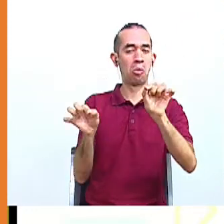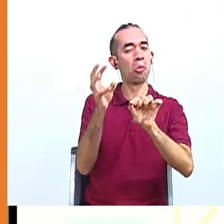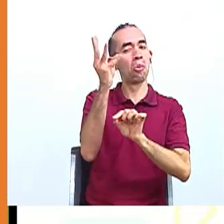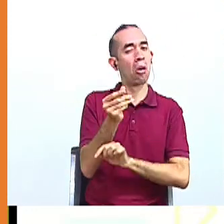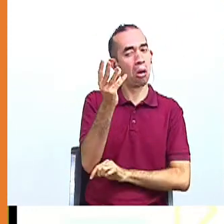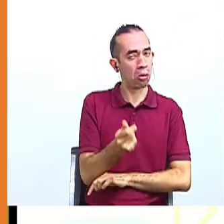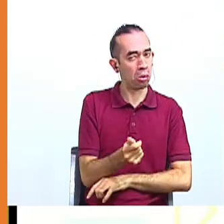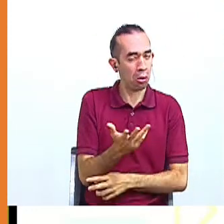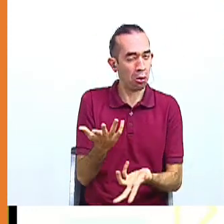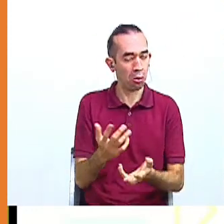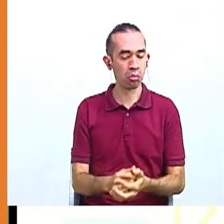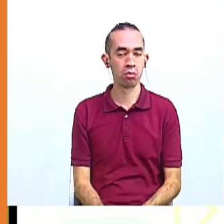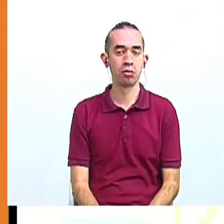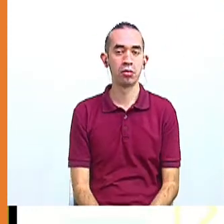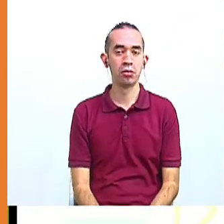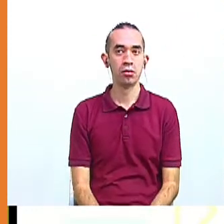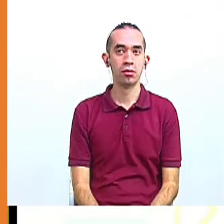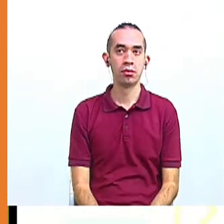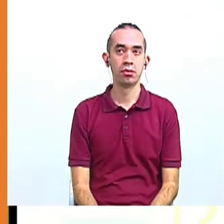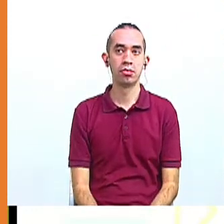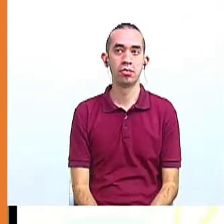triángulos semejantes.